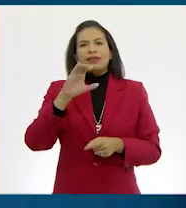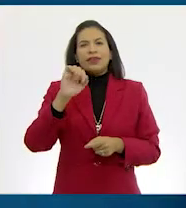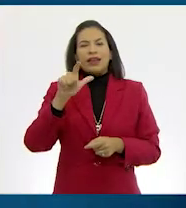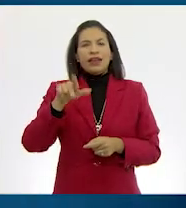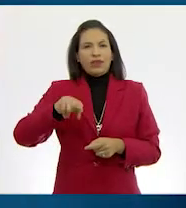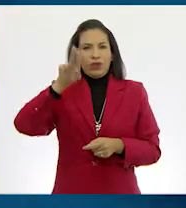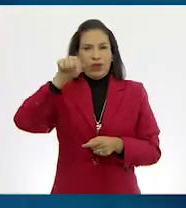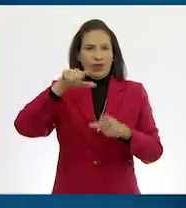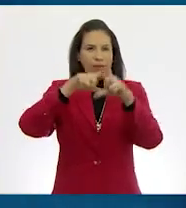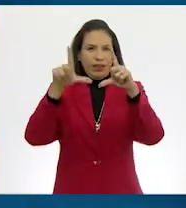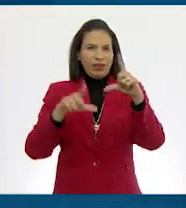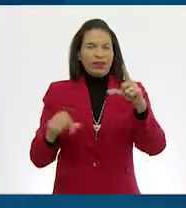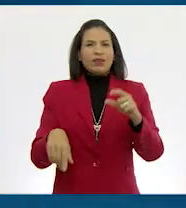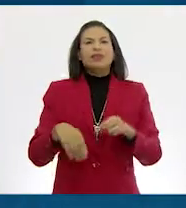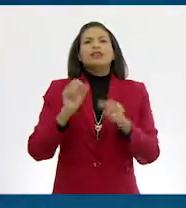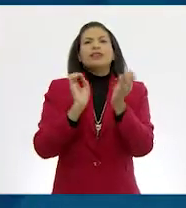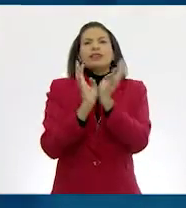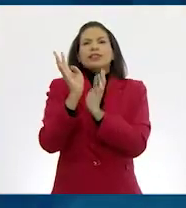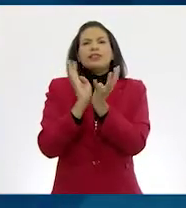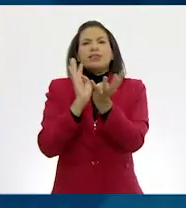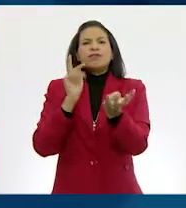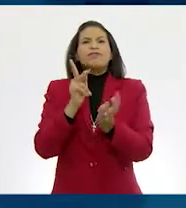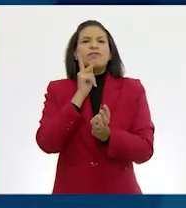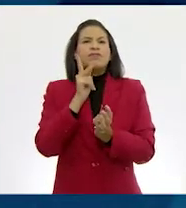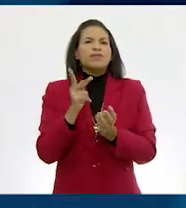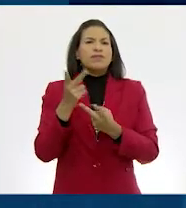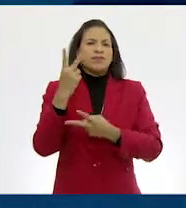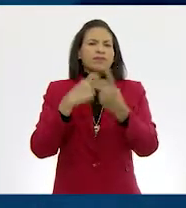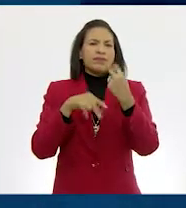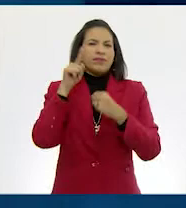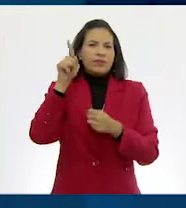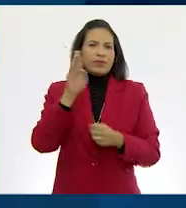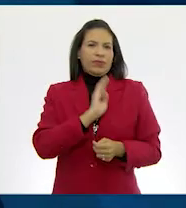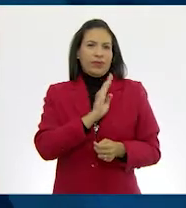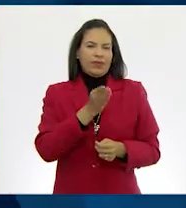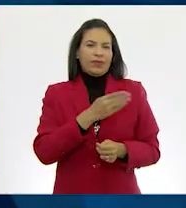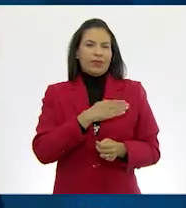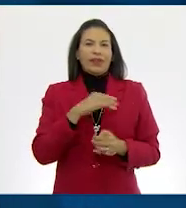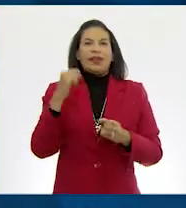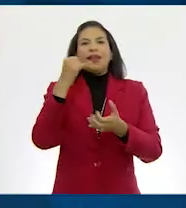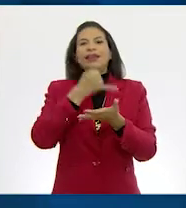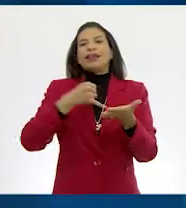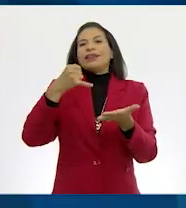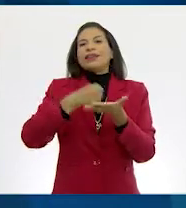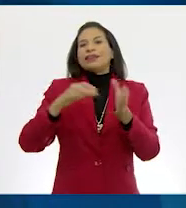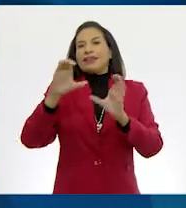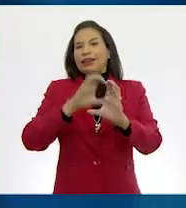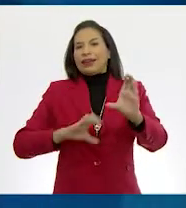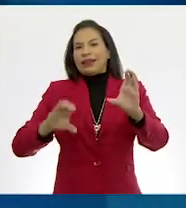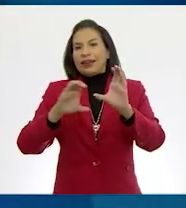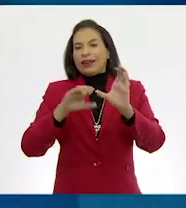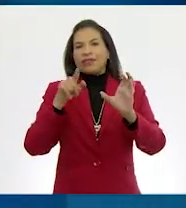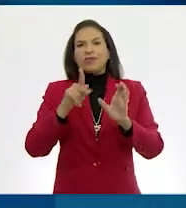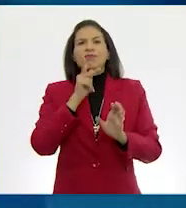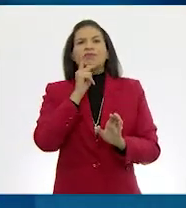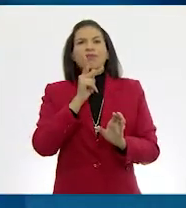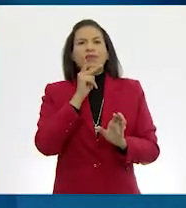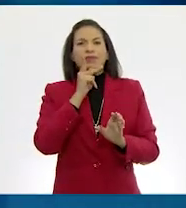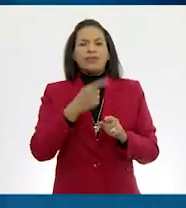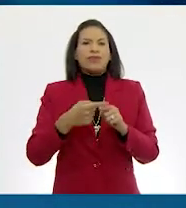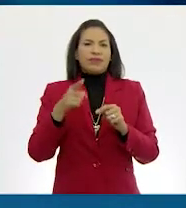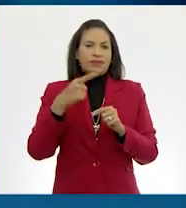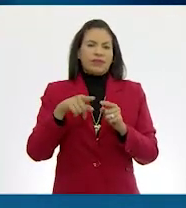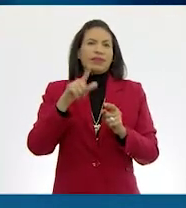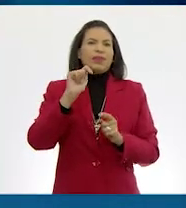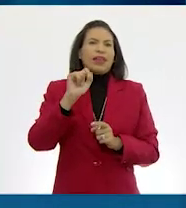norte del país maguey es una palabra que trajeron los españoles de las islas del caribe es una palabra taína